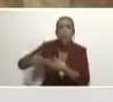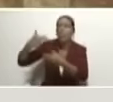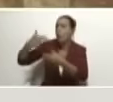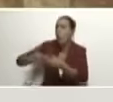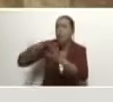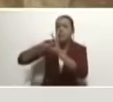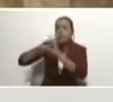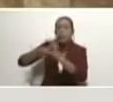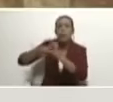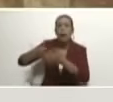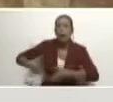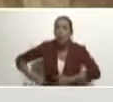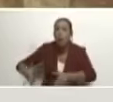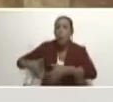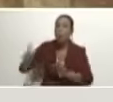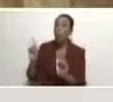petrolero.